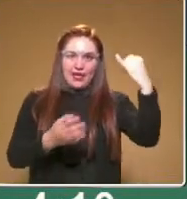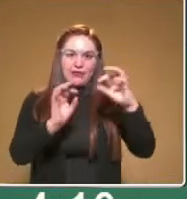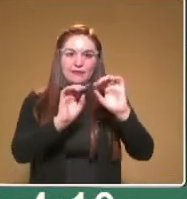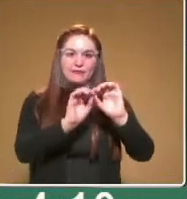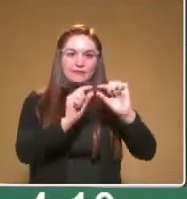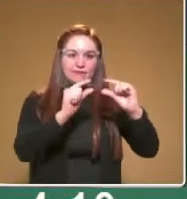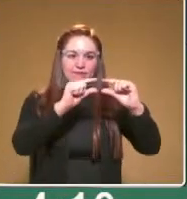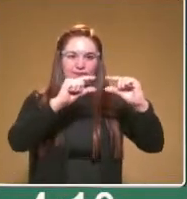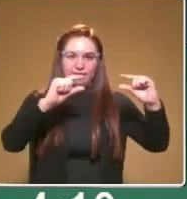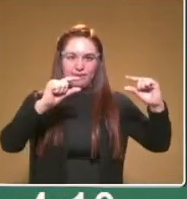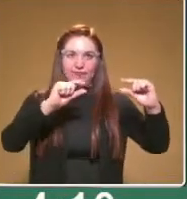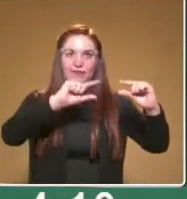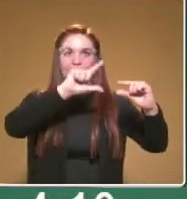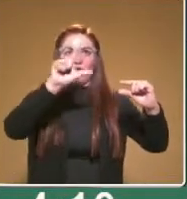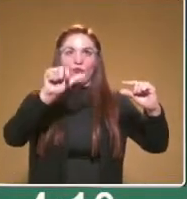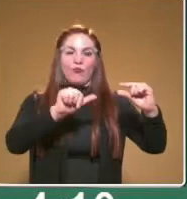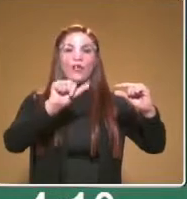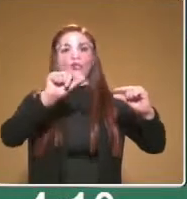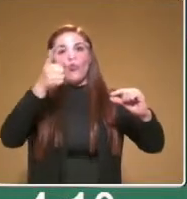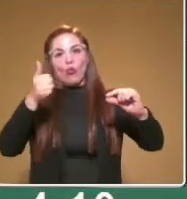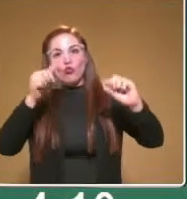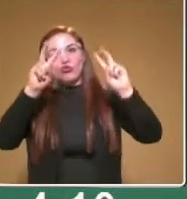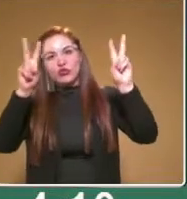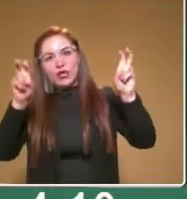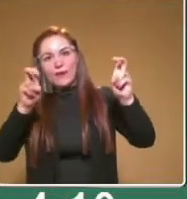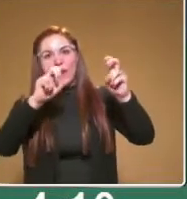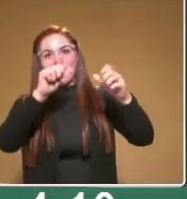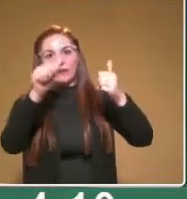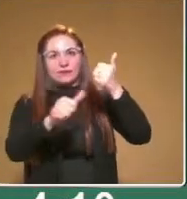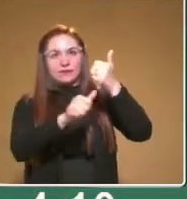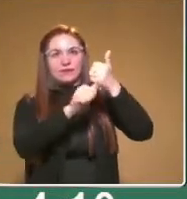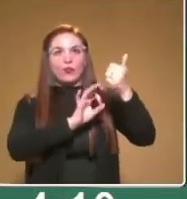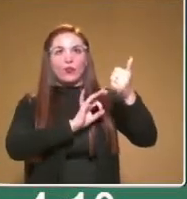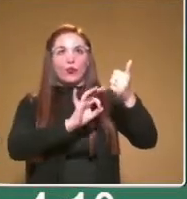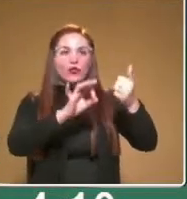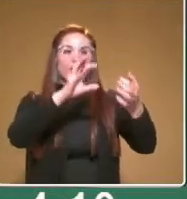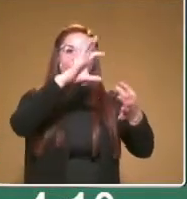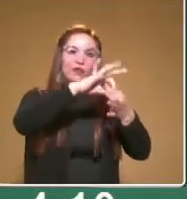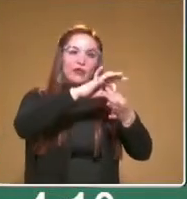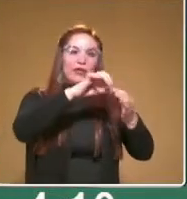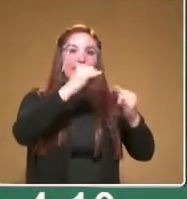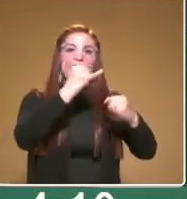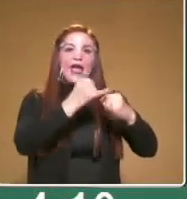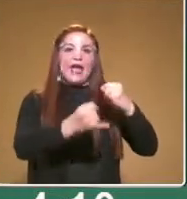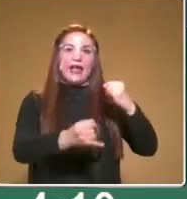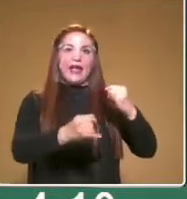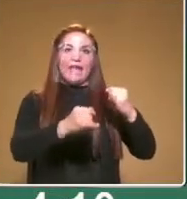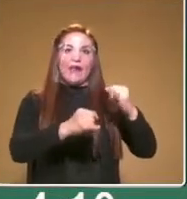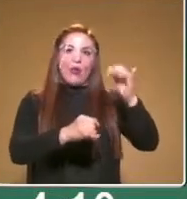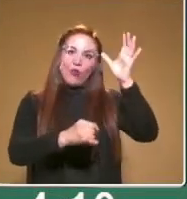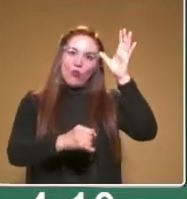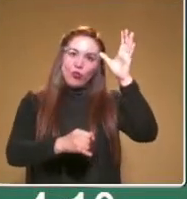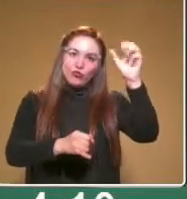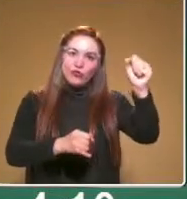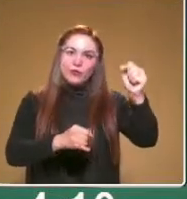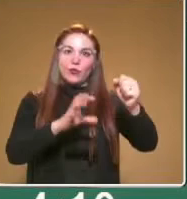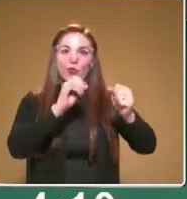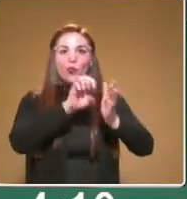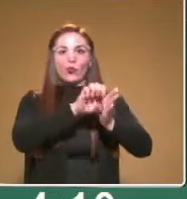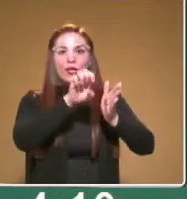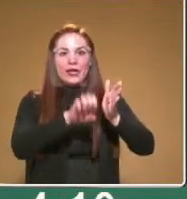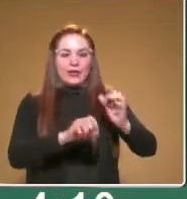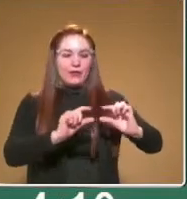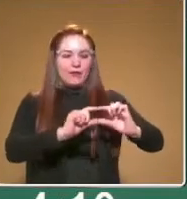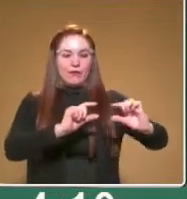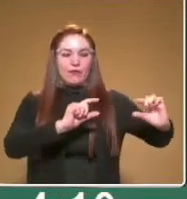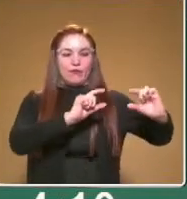subtema. Posteriormente podemos o no utilizar un conector y al final termina el concepto o elemento. Entonces,